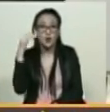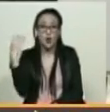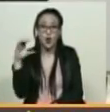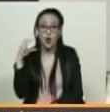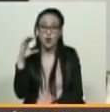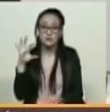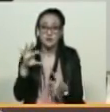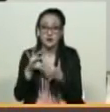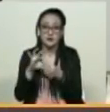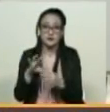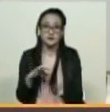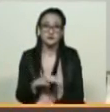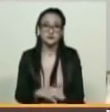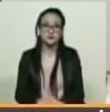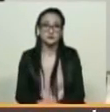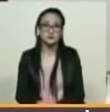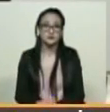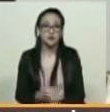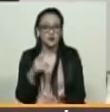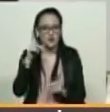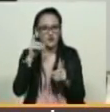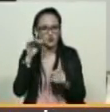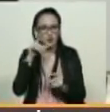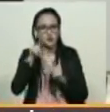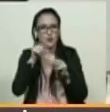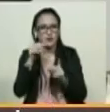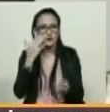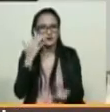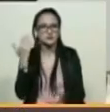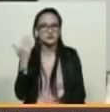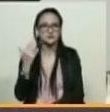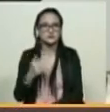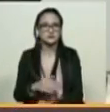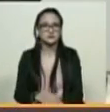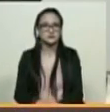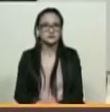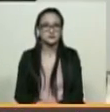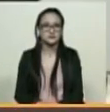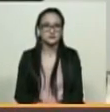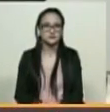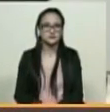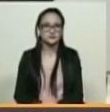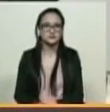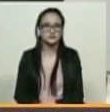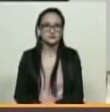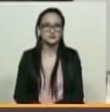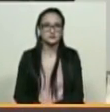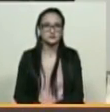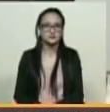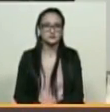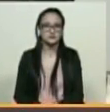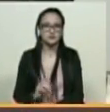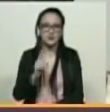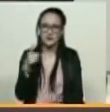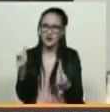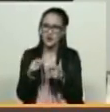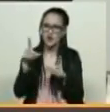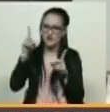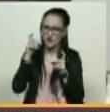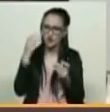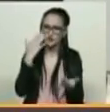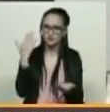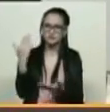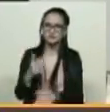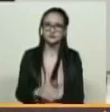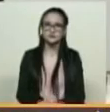Colombia. Hay una foto en Twitter, busquen, pongan Borges, Santo Domingo. ¡Pin! Sale la foto de la primera reunión del llamado